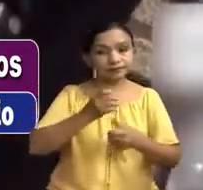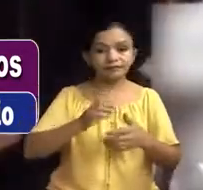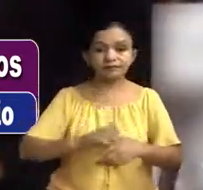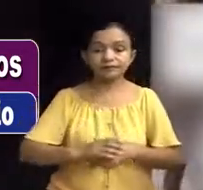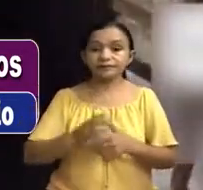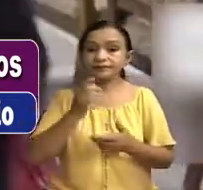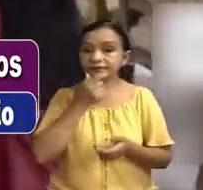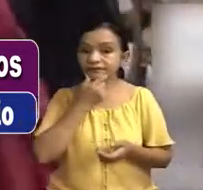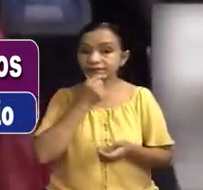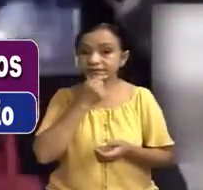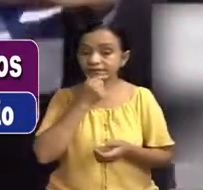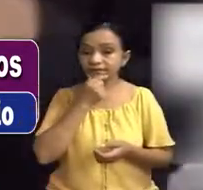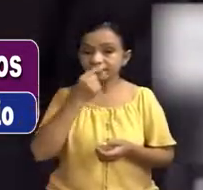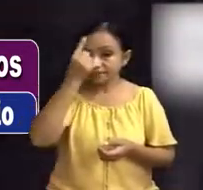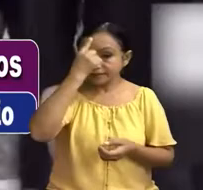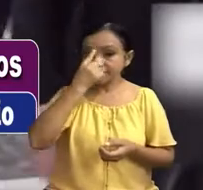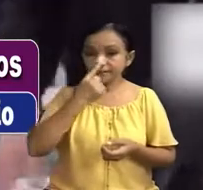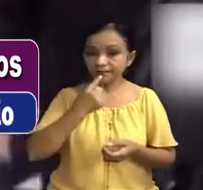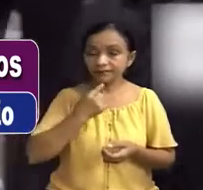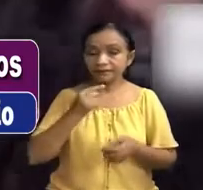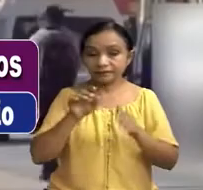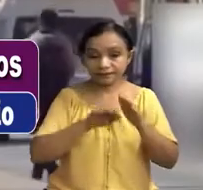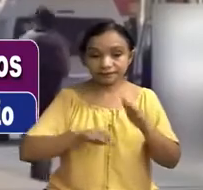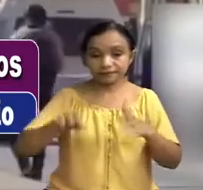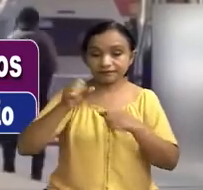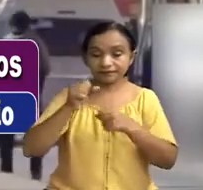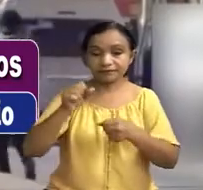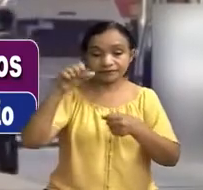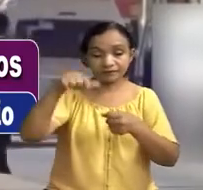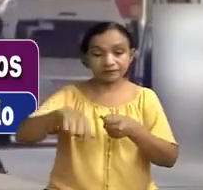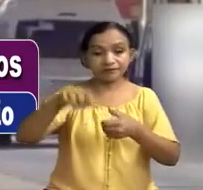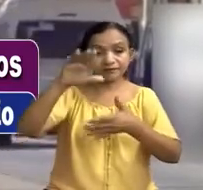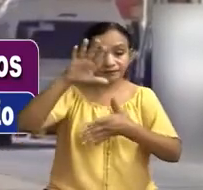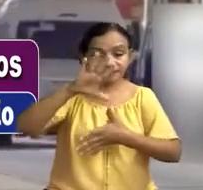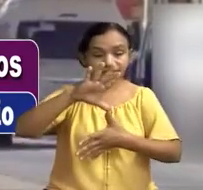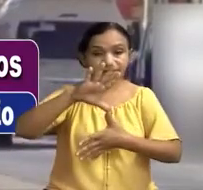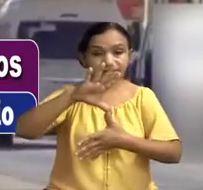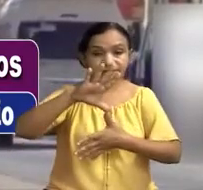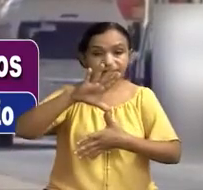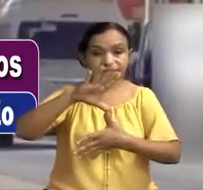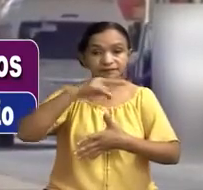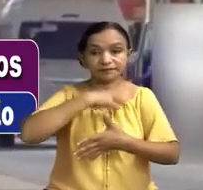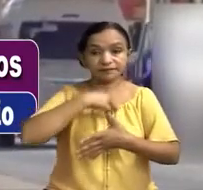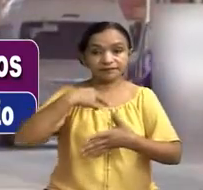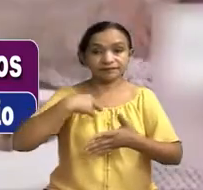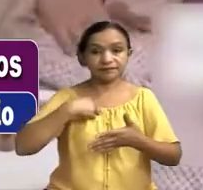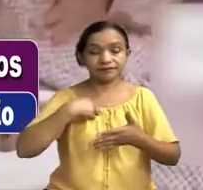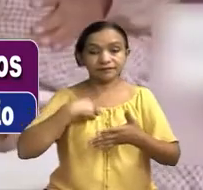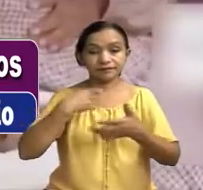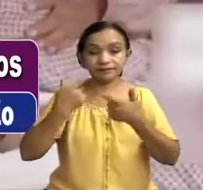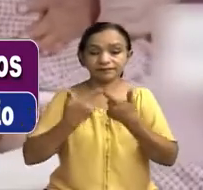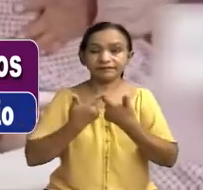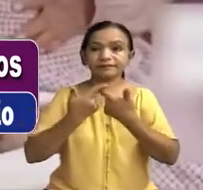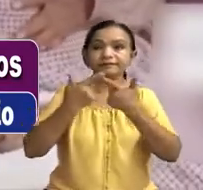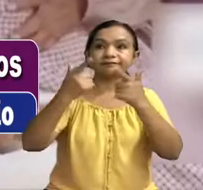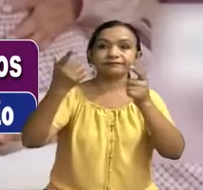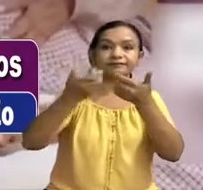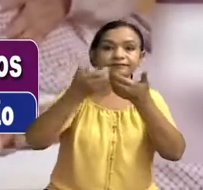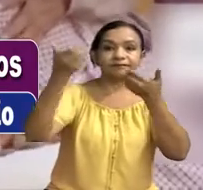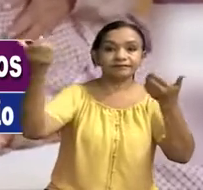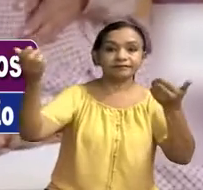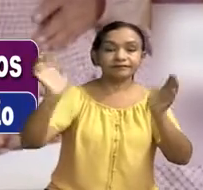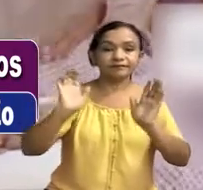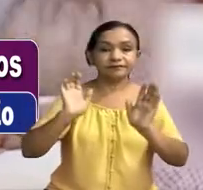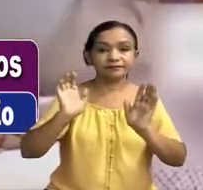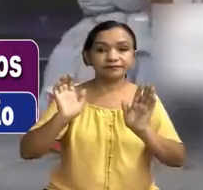colonialismo inglés y portugués, que son los que tuvieron más fuerza en el continente, se creó una dependencia. Entonces se da la independencia, pero lo que logra